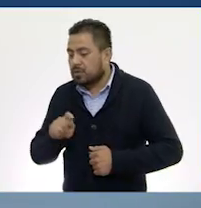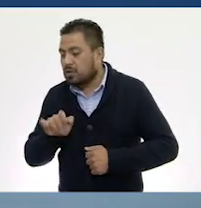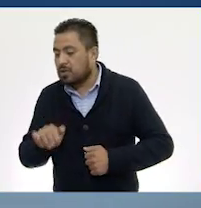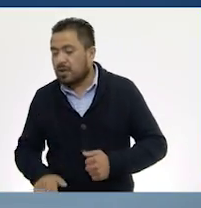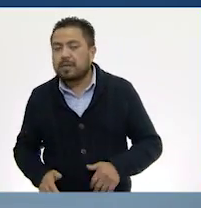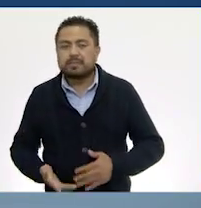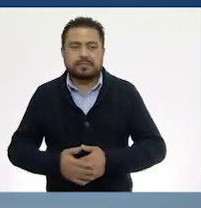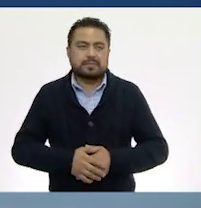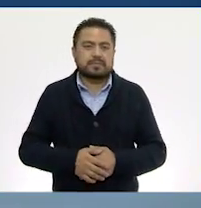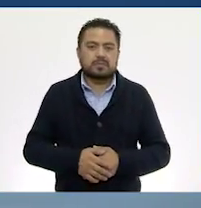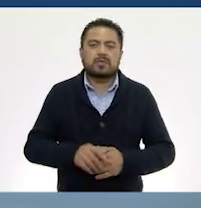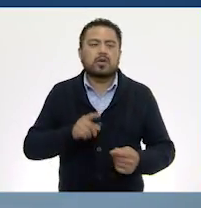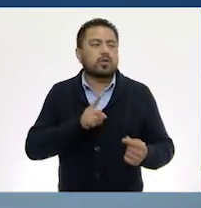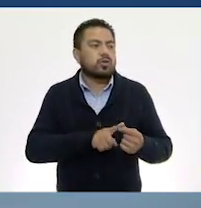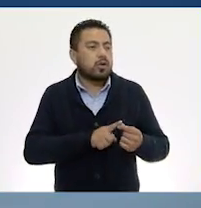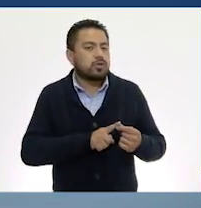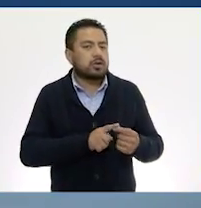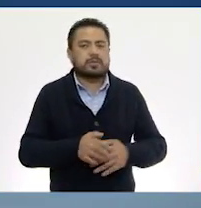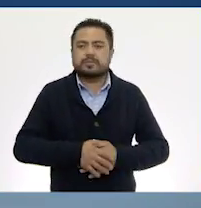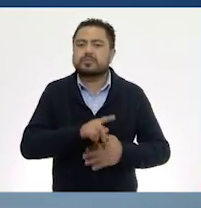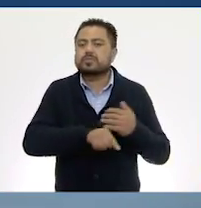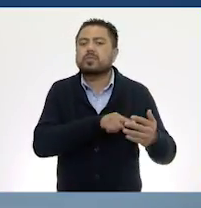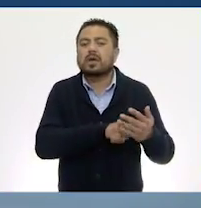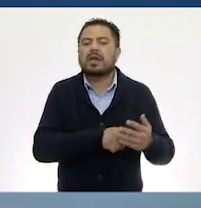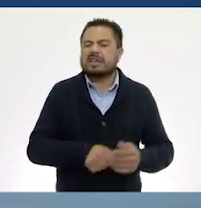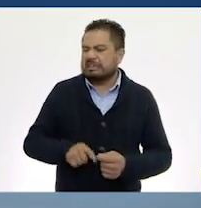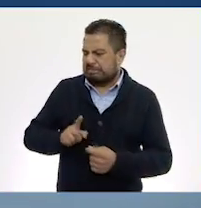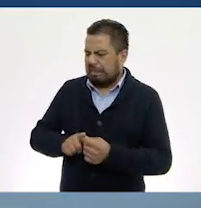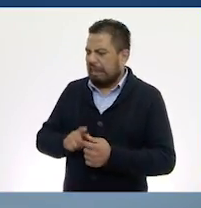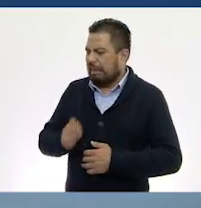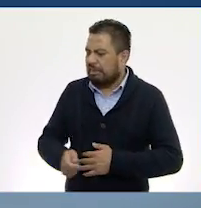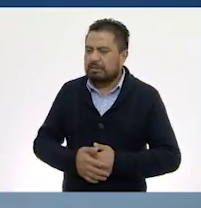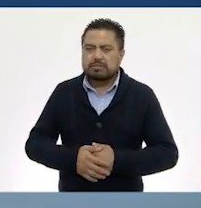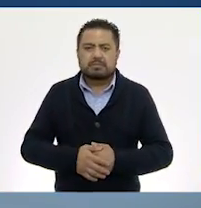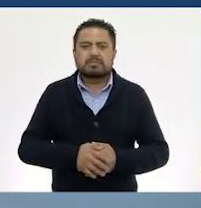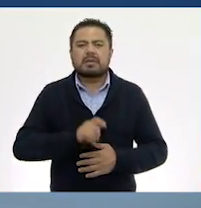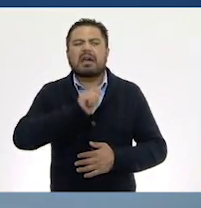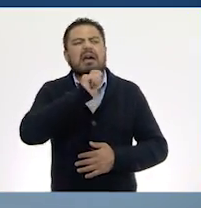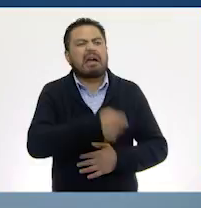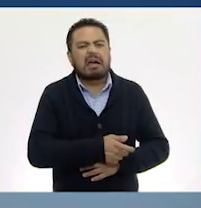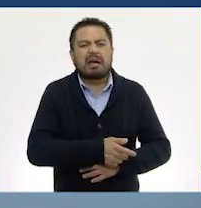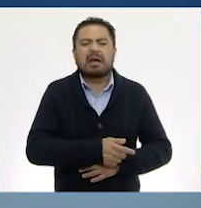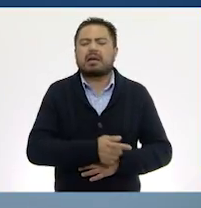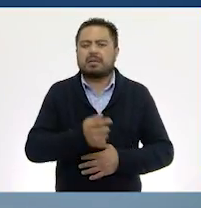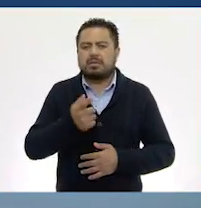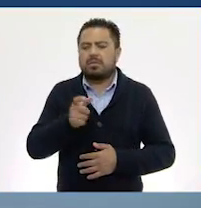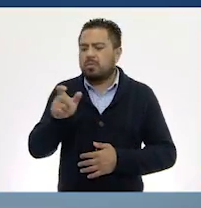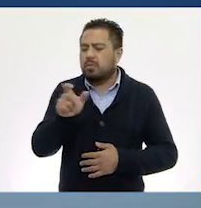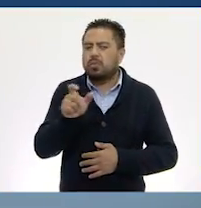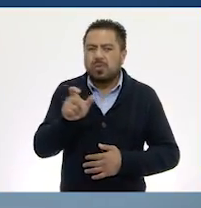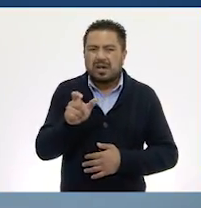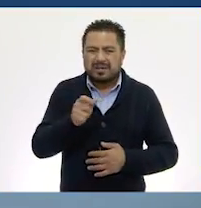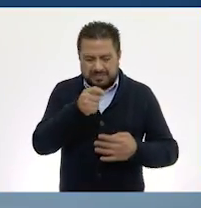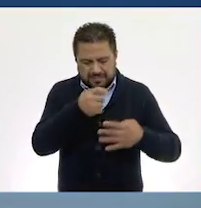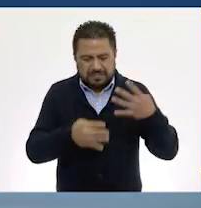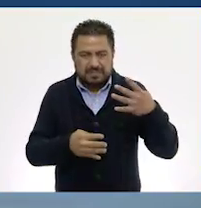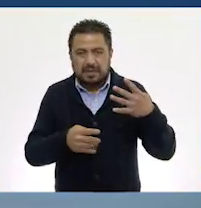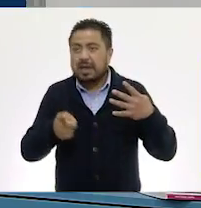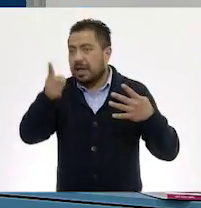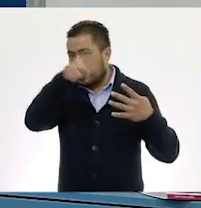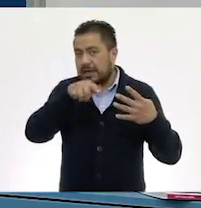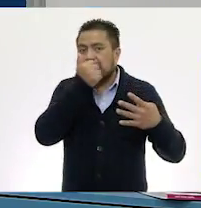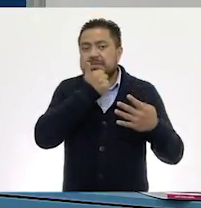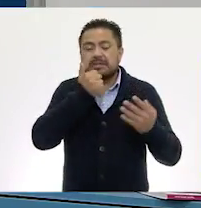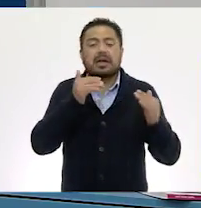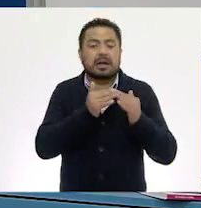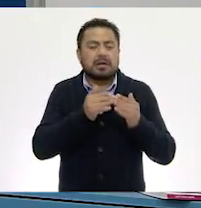Era ¿dónde? Muy bien. ¿Quién? ¿Qué? ¿Y cuándo? Y estudiantes en casa,